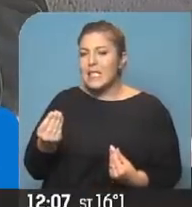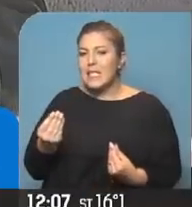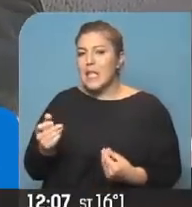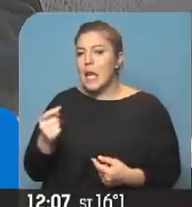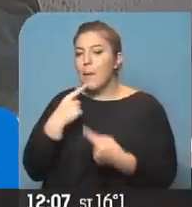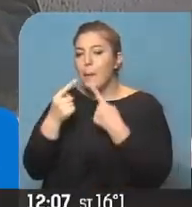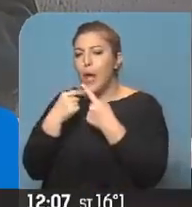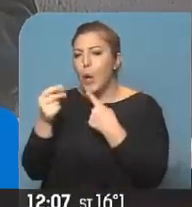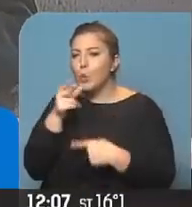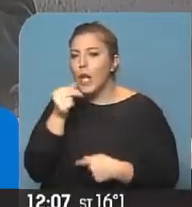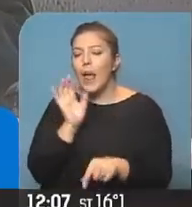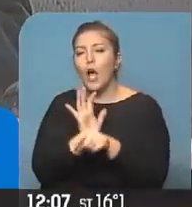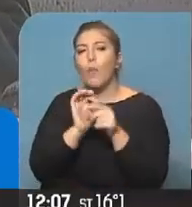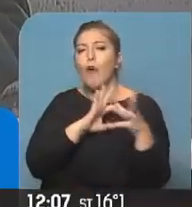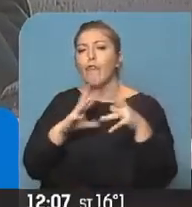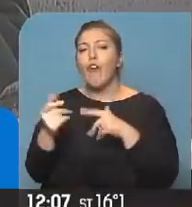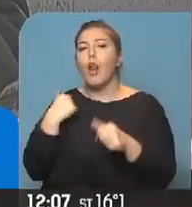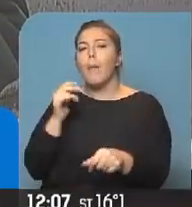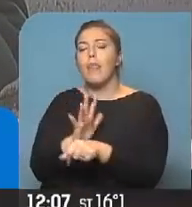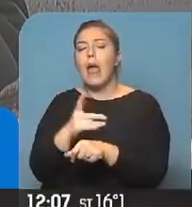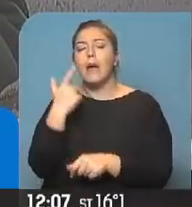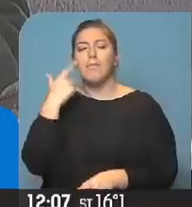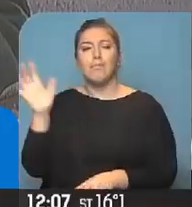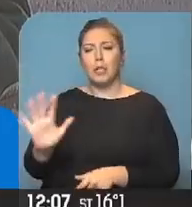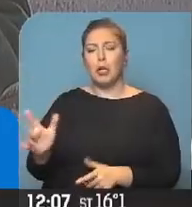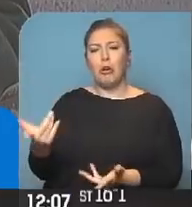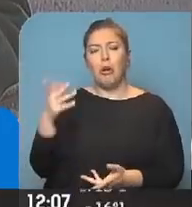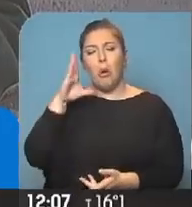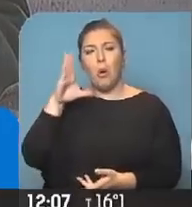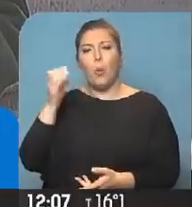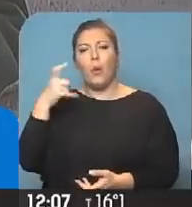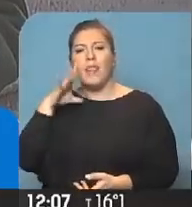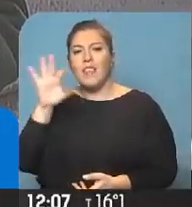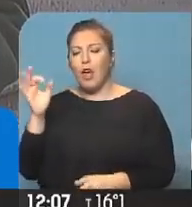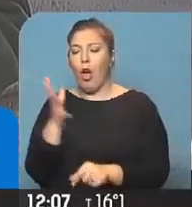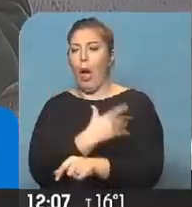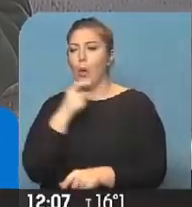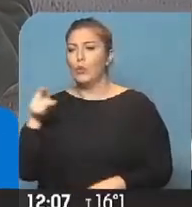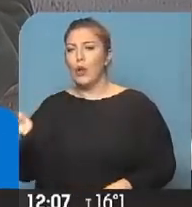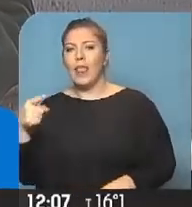responder preguntas es una forma de desconocerlo a Bonadío con autoridad